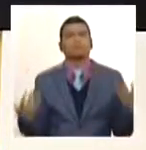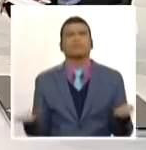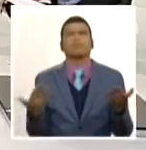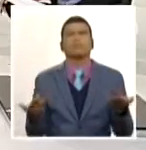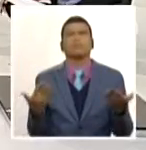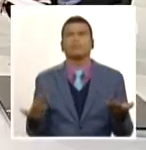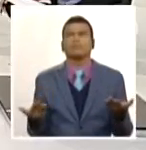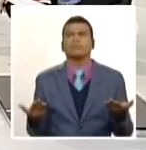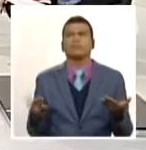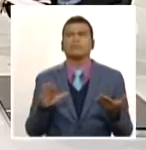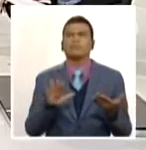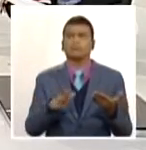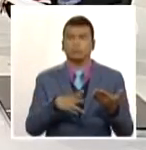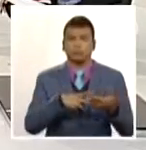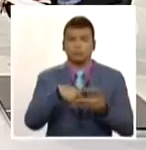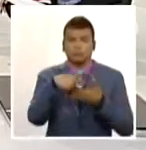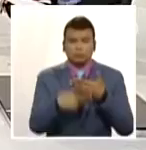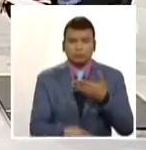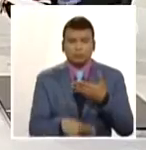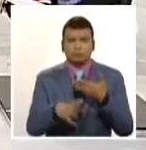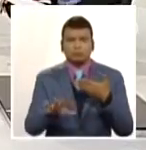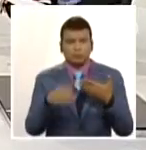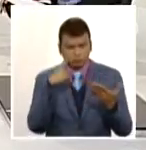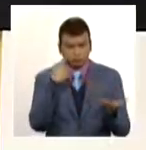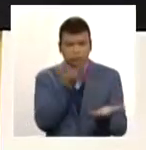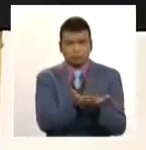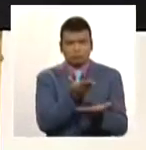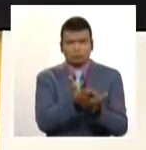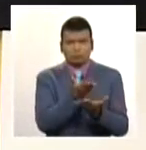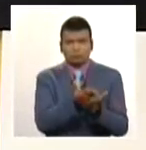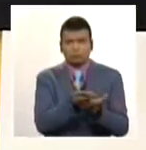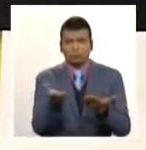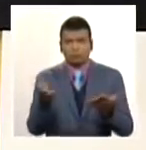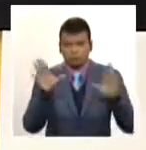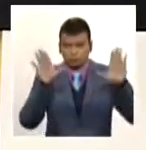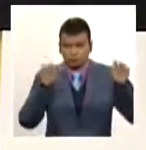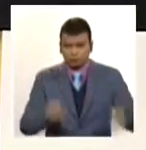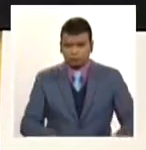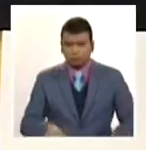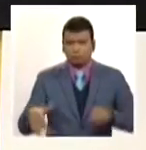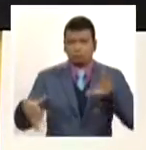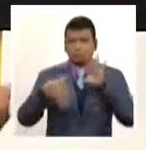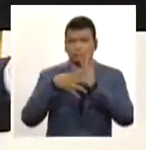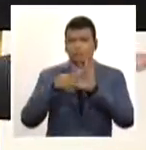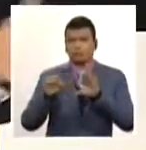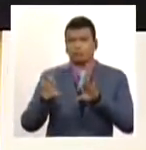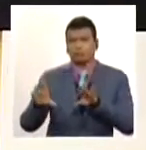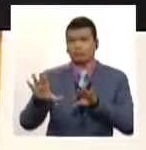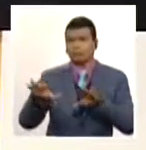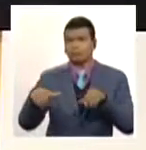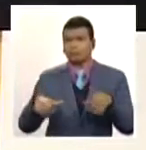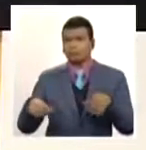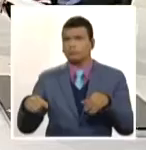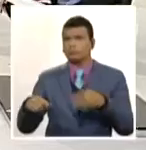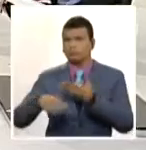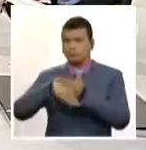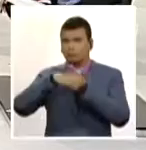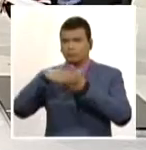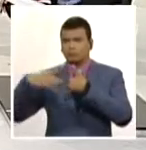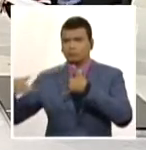ha cristalizado un proyecto o no se ha visto de manera tangible una carretera que nos permita conectarnos con el oriente colombiano. ¿Qué dice el doctor